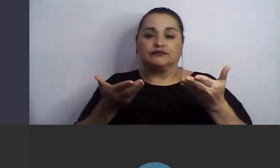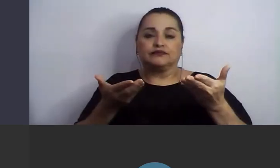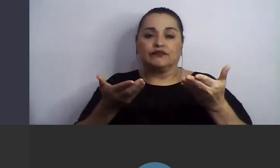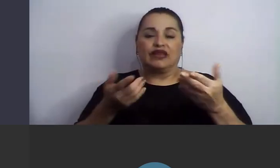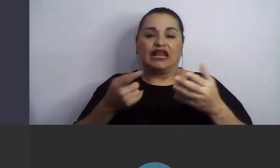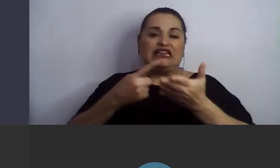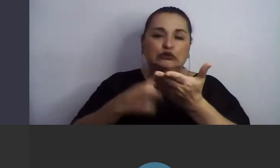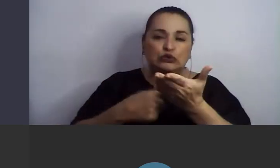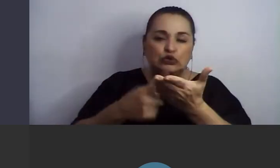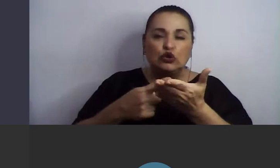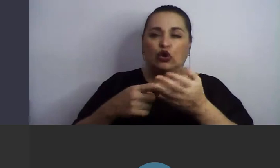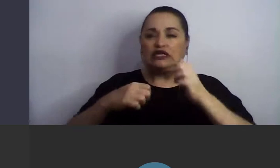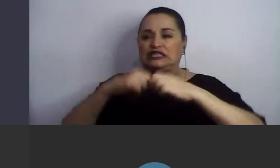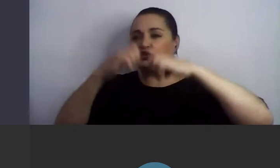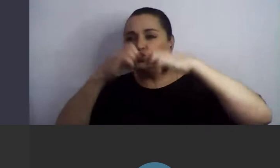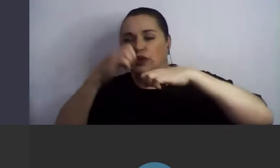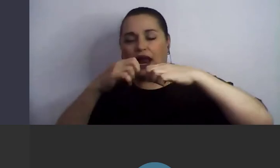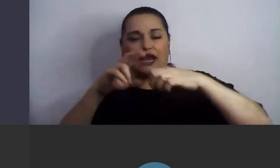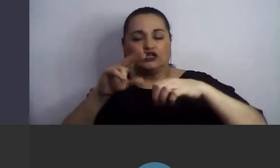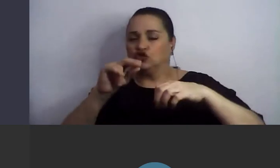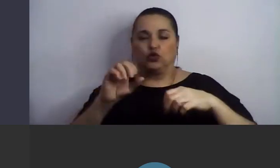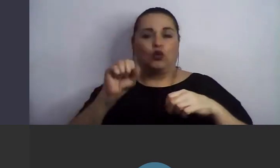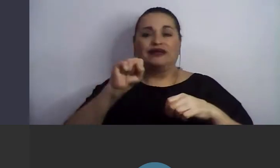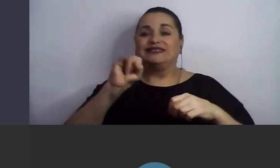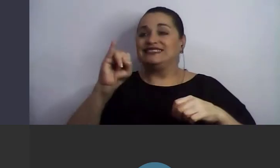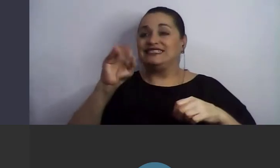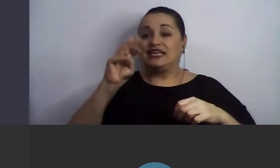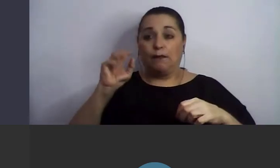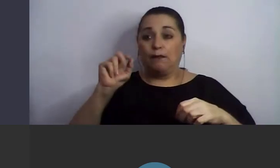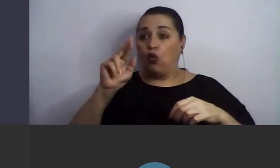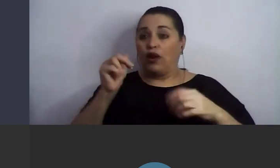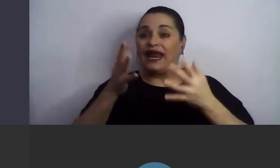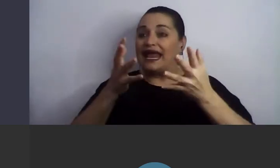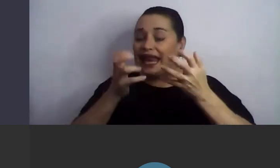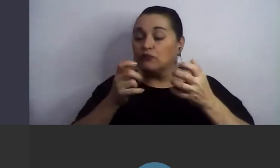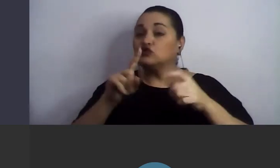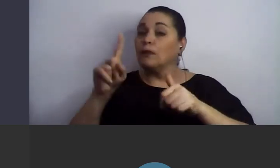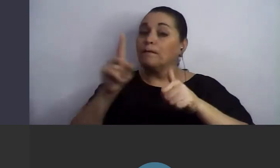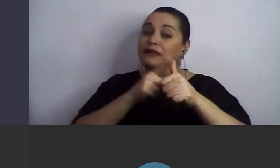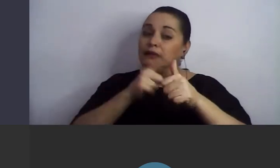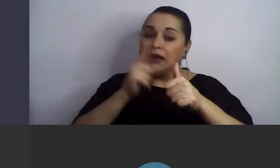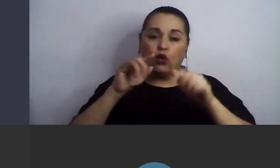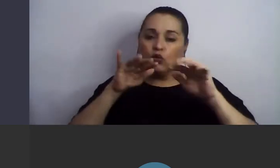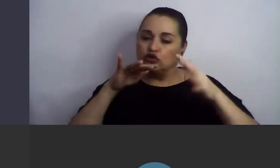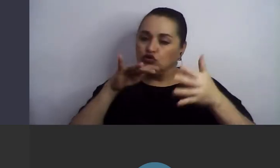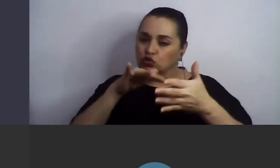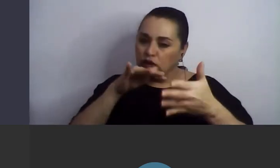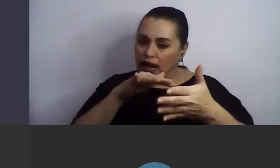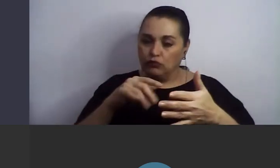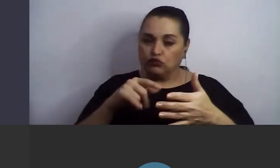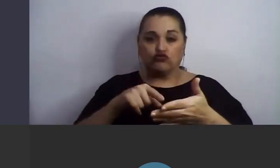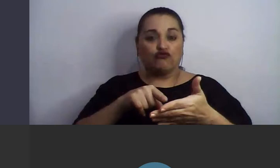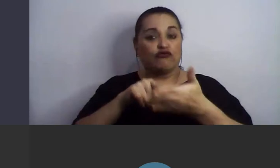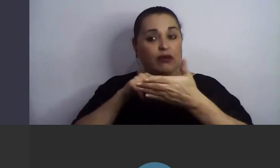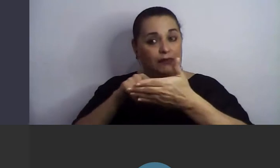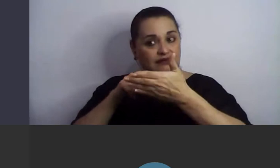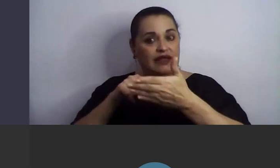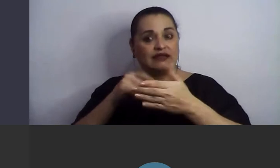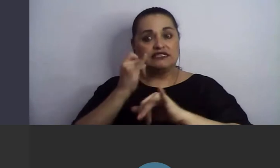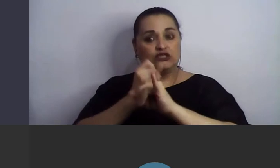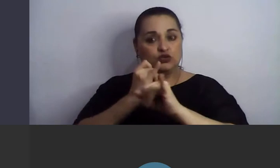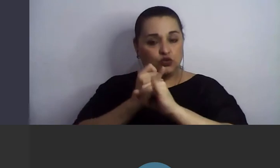discusiones estructurales. No, el CIMORE lo que queremos es que primero lo estudiemos tanto como representantes institucionales